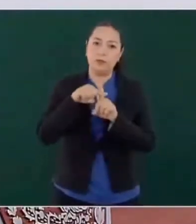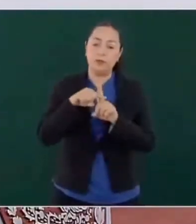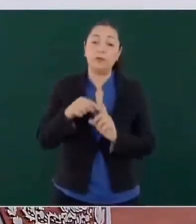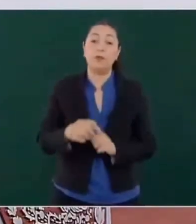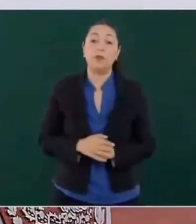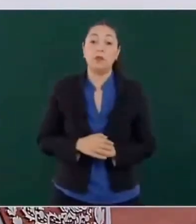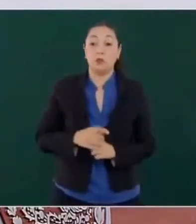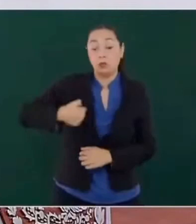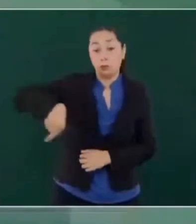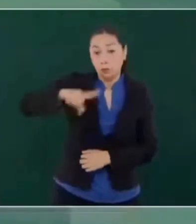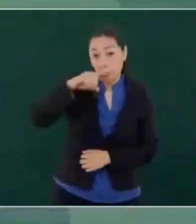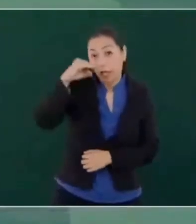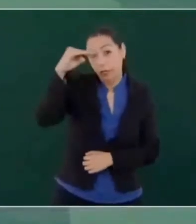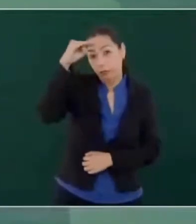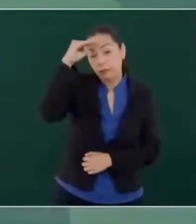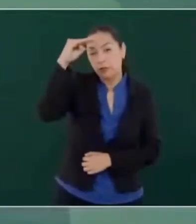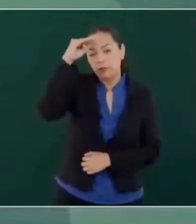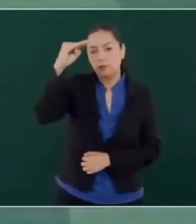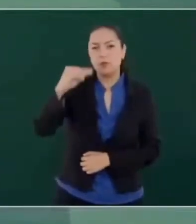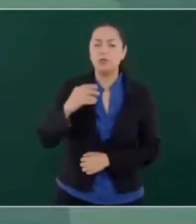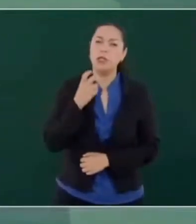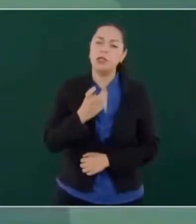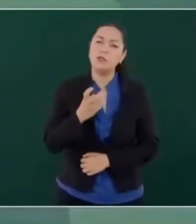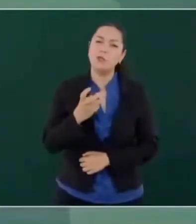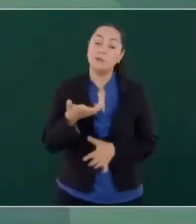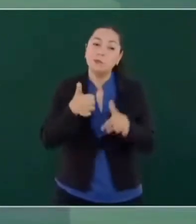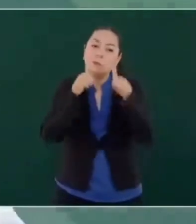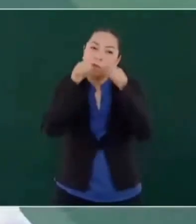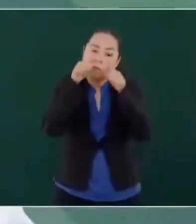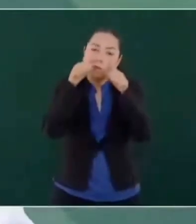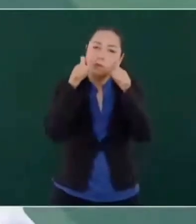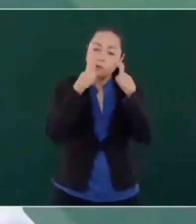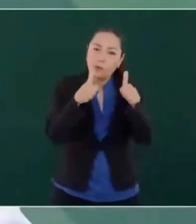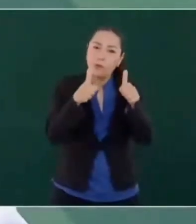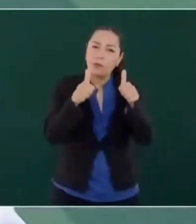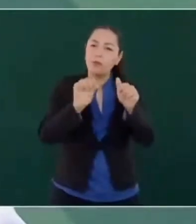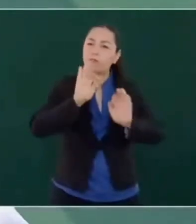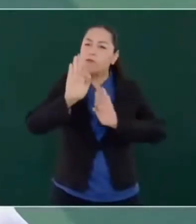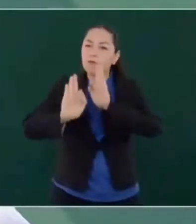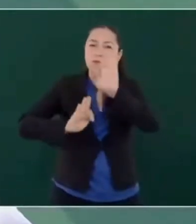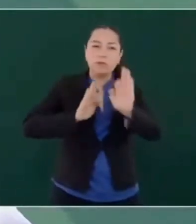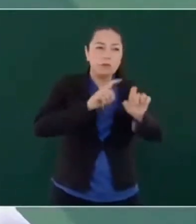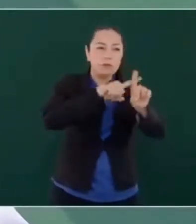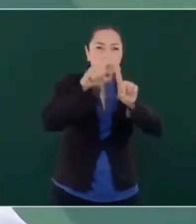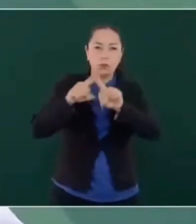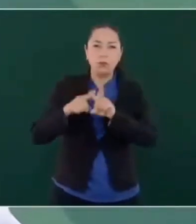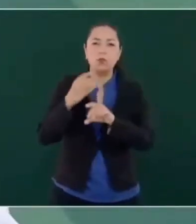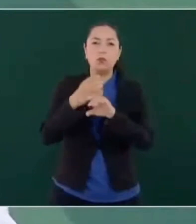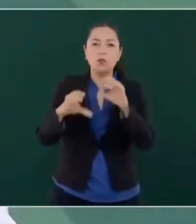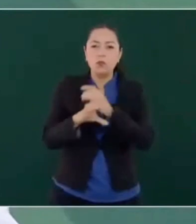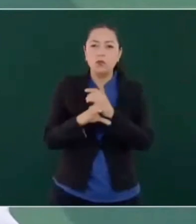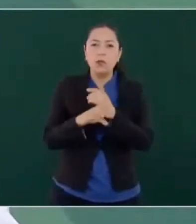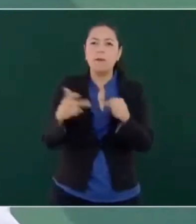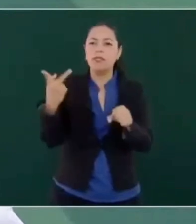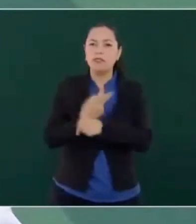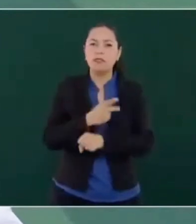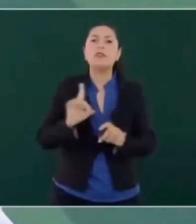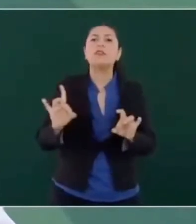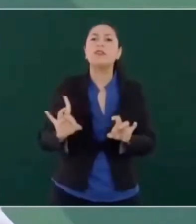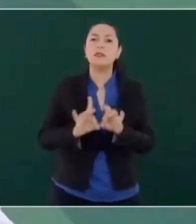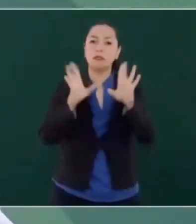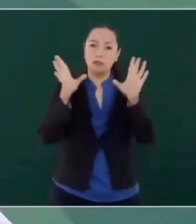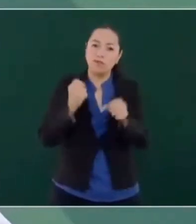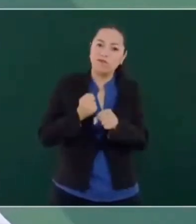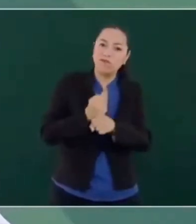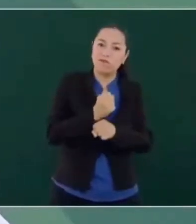Nosotros pensamos que hay que atender las causas que originan la violencia, y eso es lo que